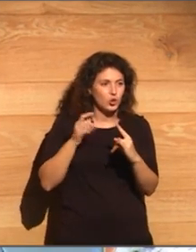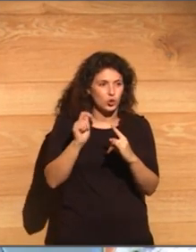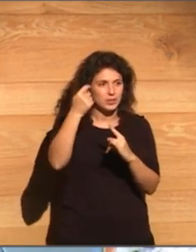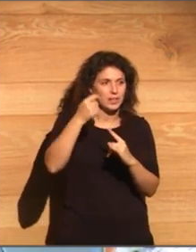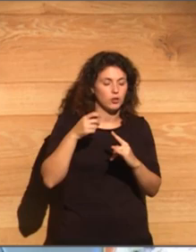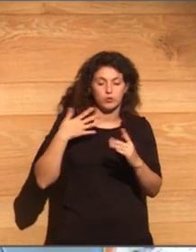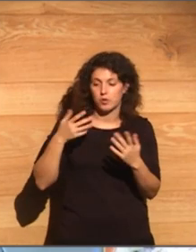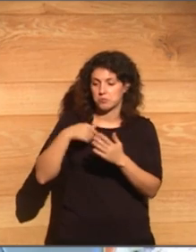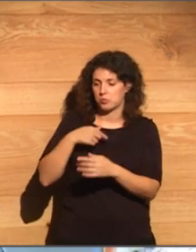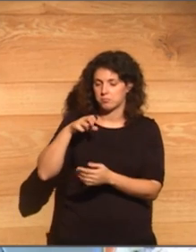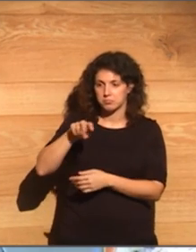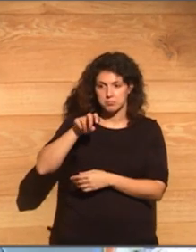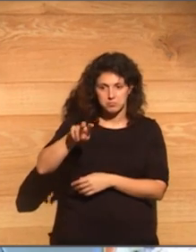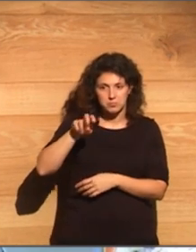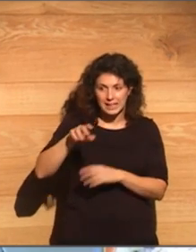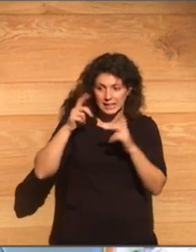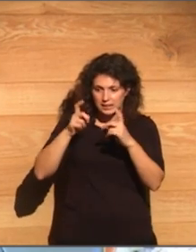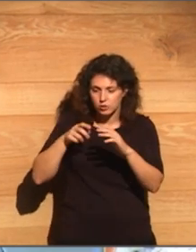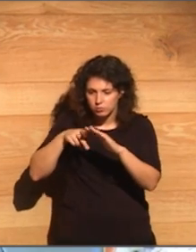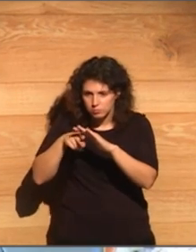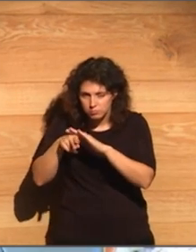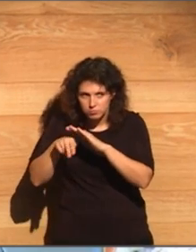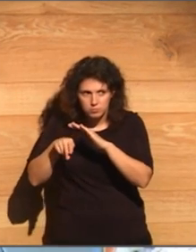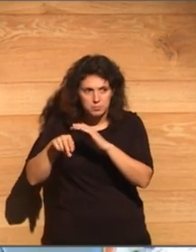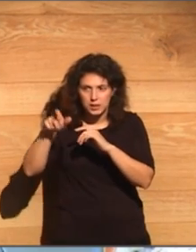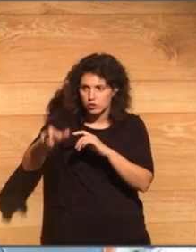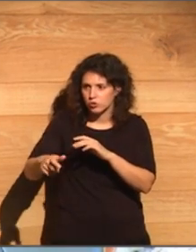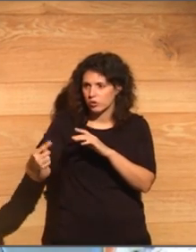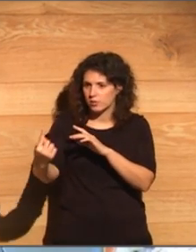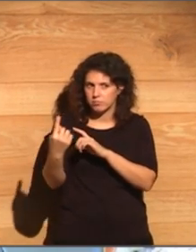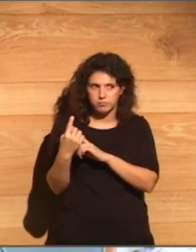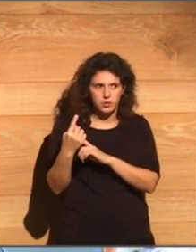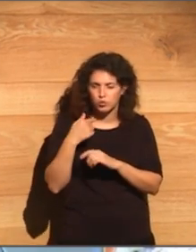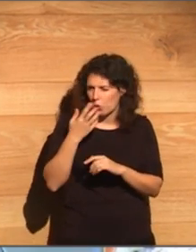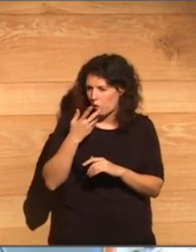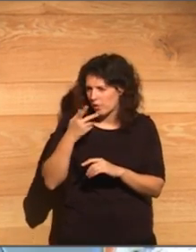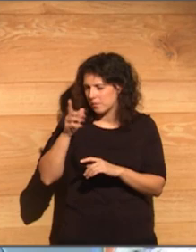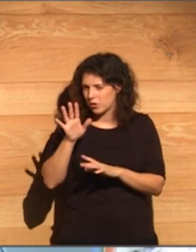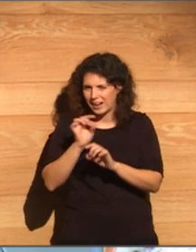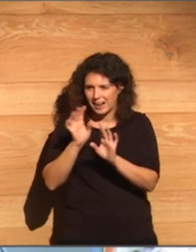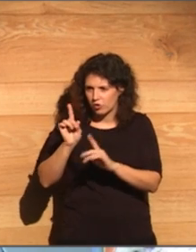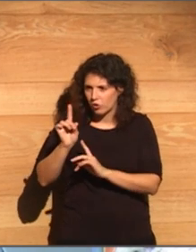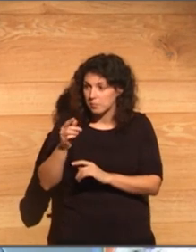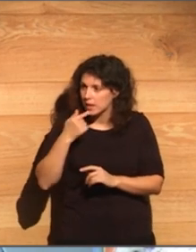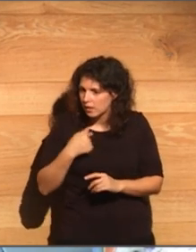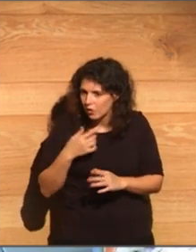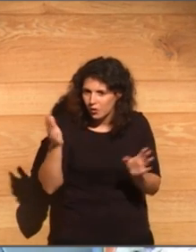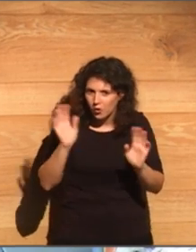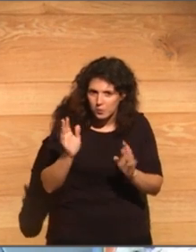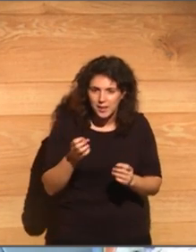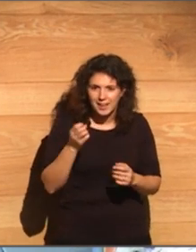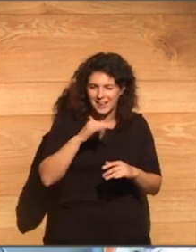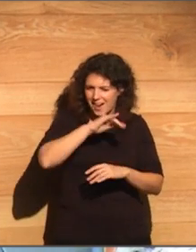voy caminando y intento pasar y de pronto me viene un señor que yo atisbaba que lo conocía, pero no tenía claro. Y me dice, hombre... Cansadito,